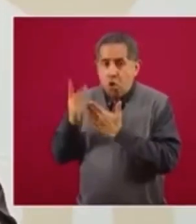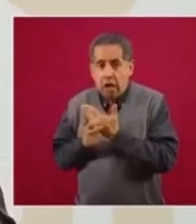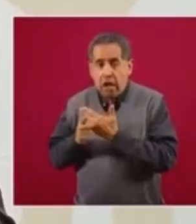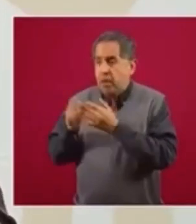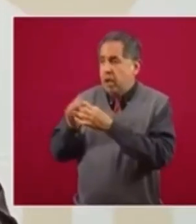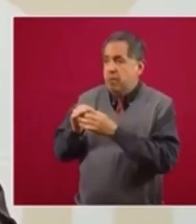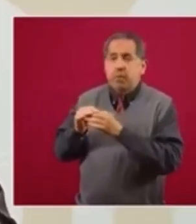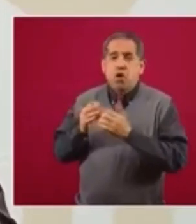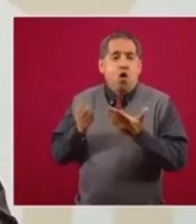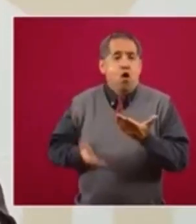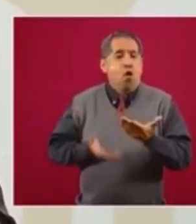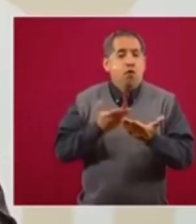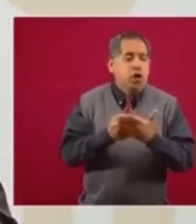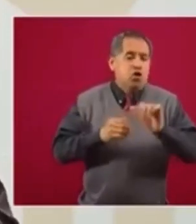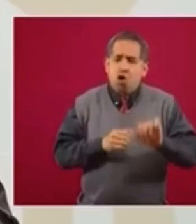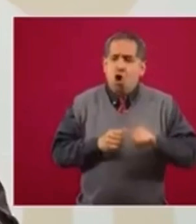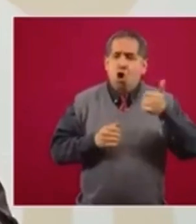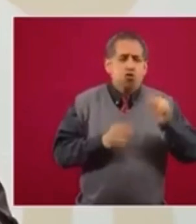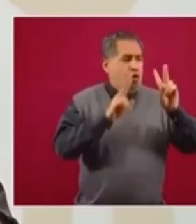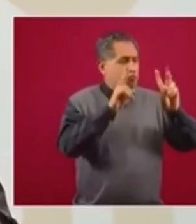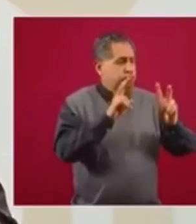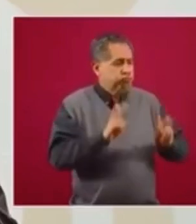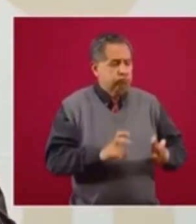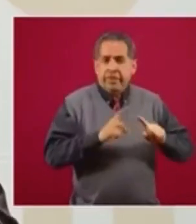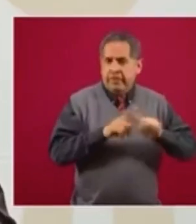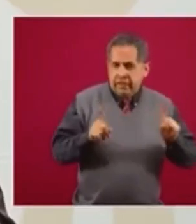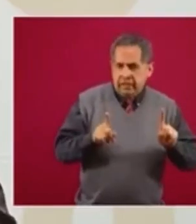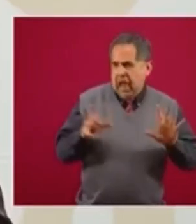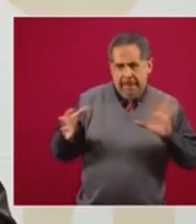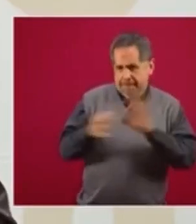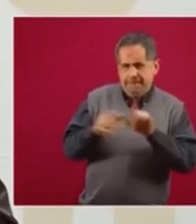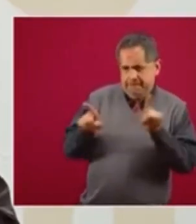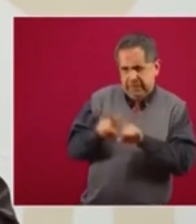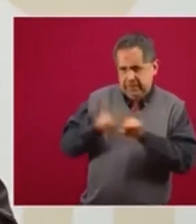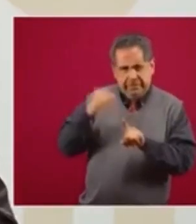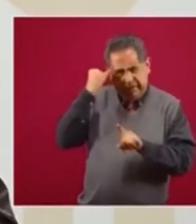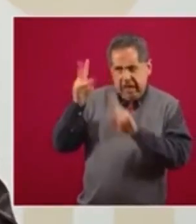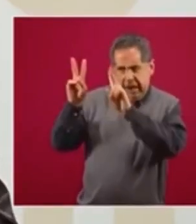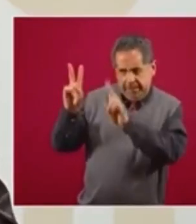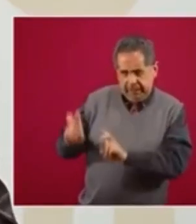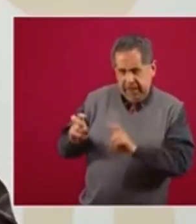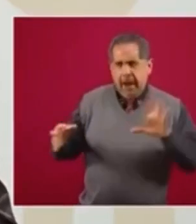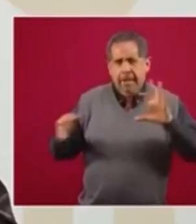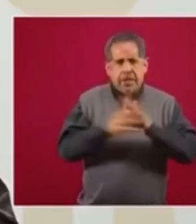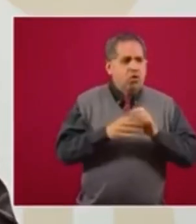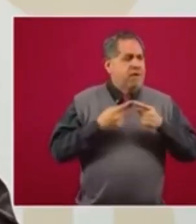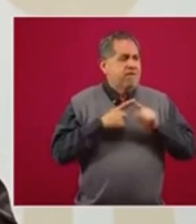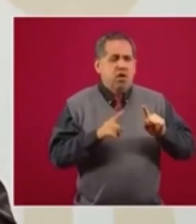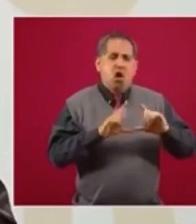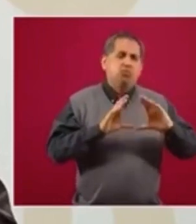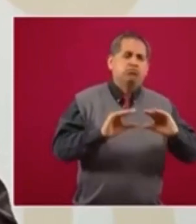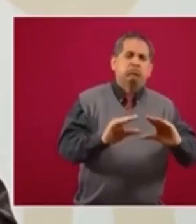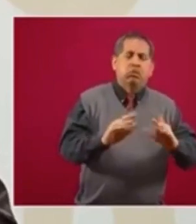pero ofrece contenidos distintos, pero que obedecen a precisamente el marco normativo